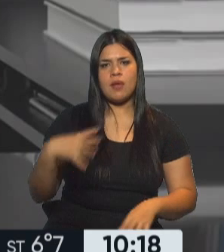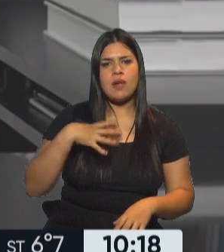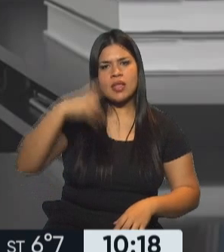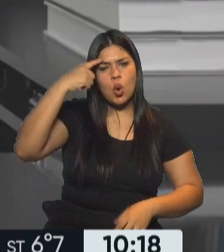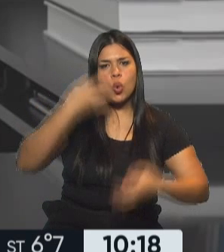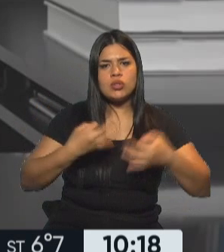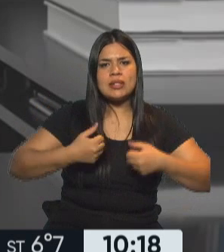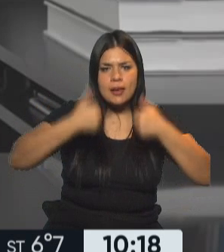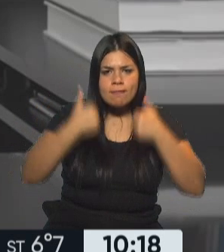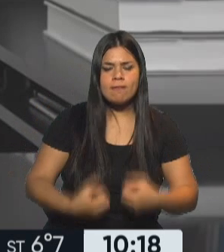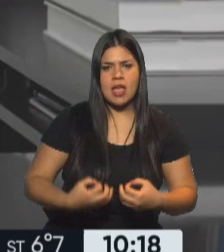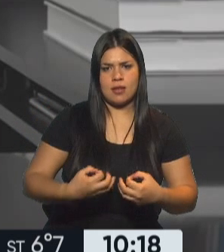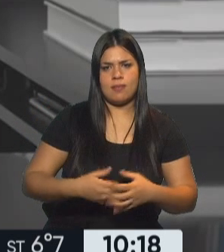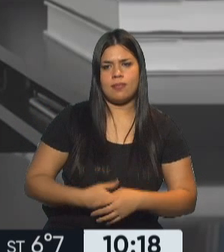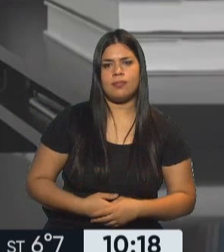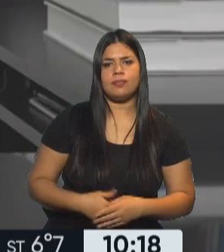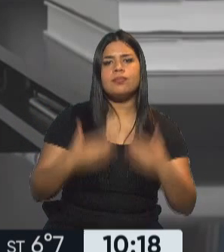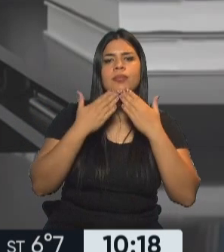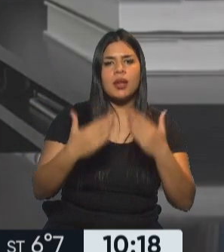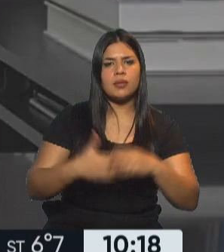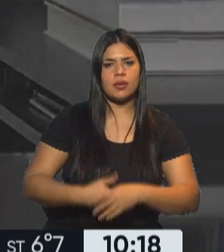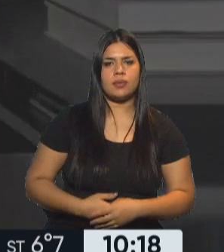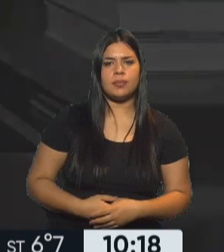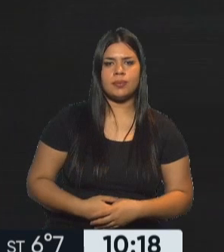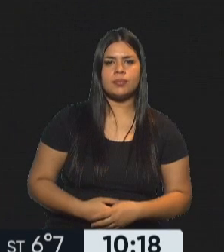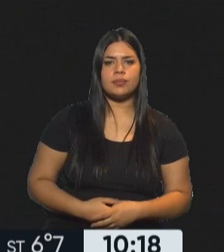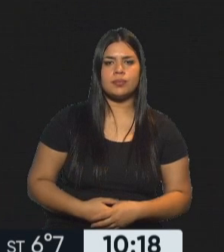justicia. Muchas gracias.